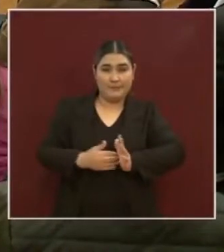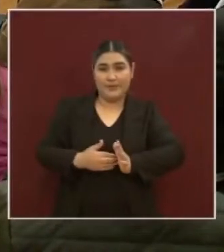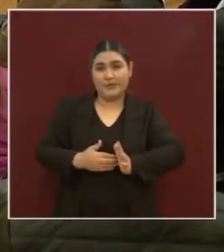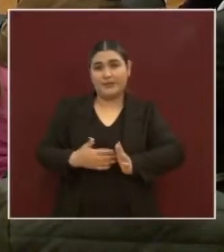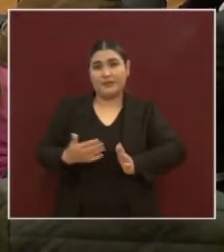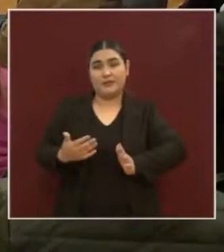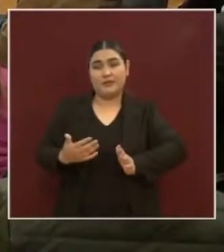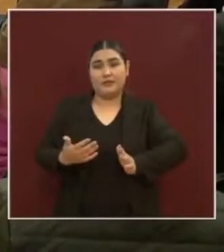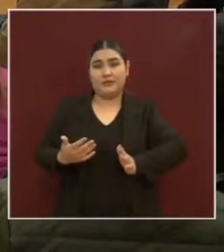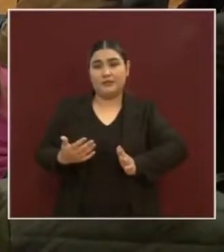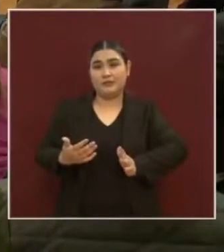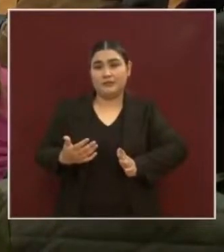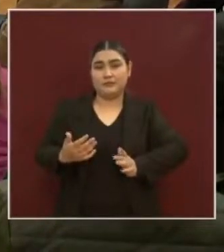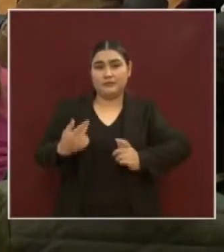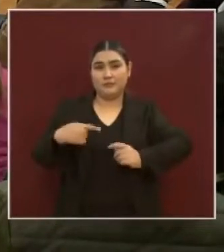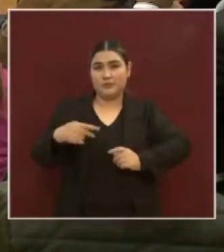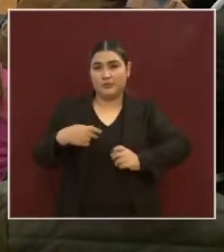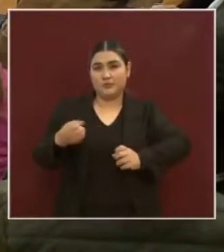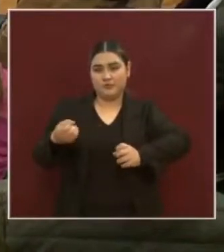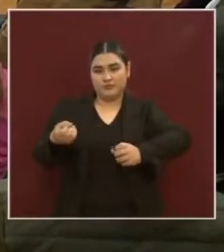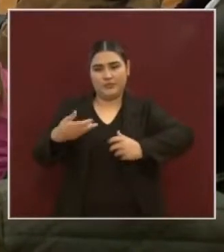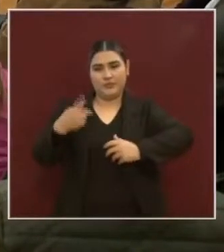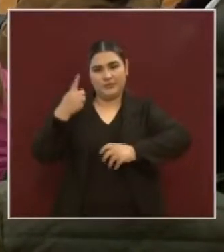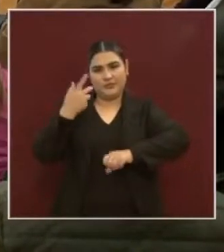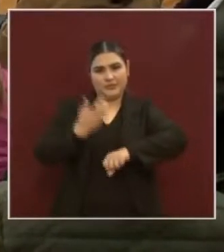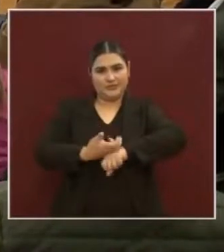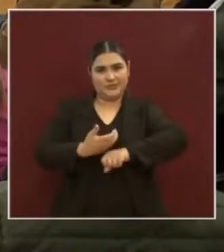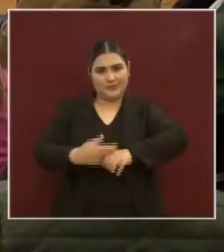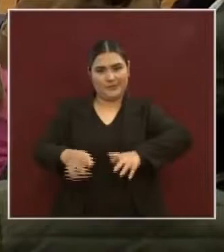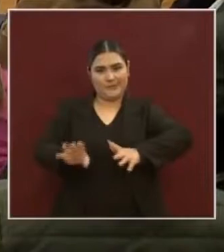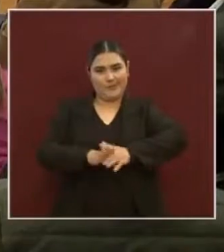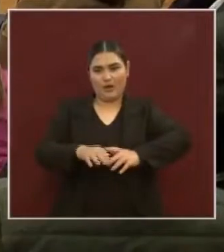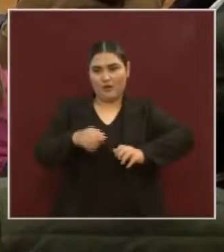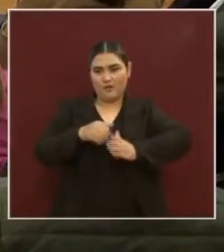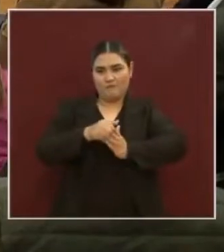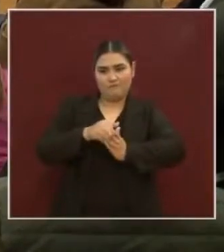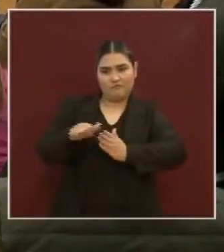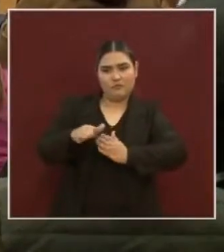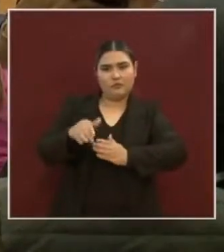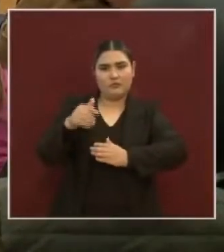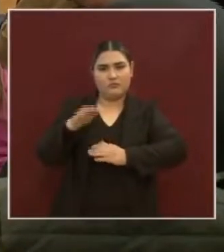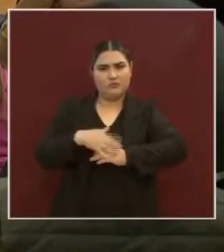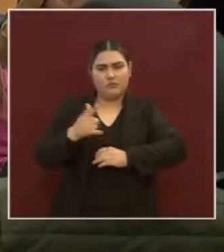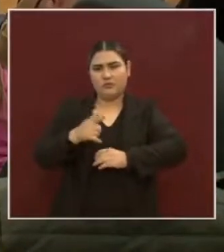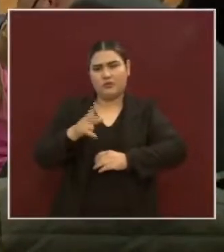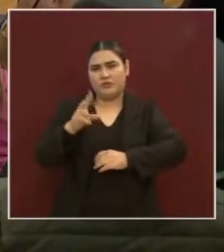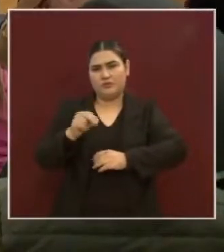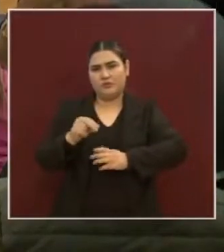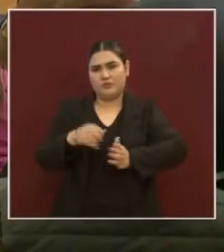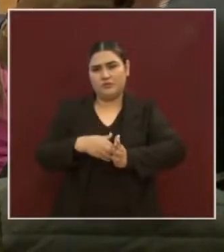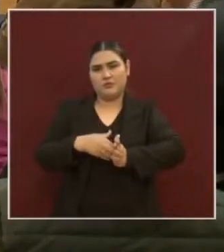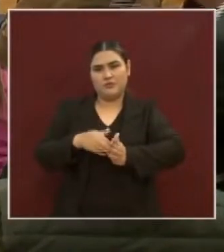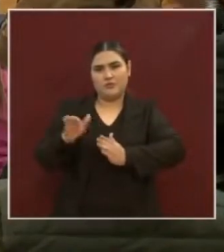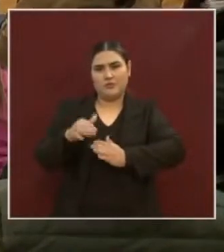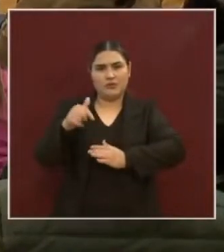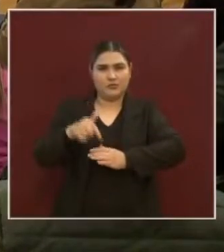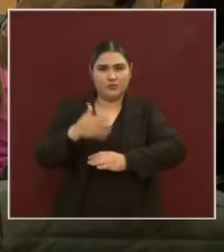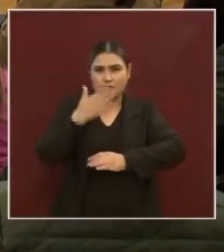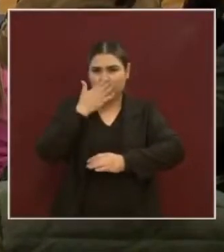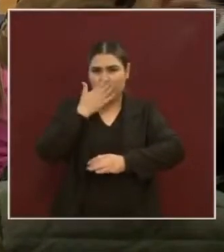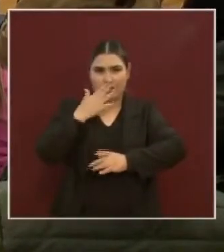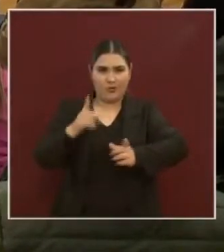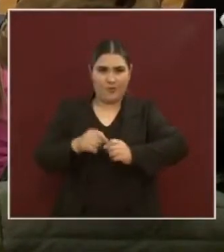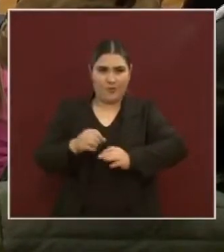expulsados de Estados Unidos, porque no se van a expulsar por Sonora.